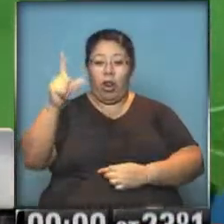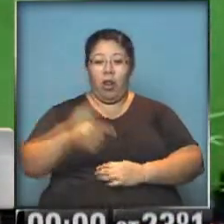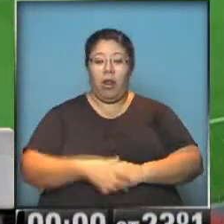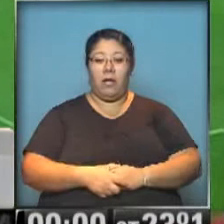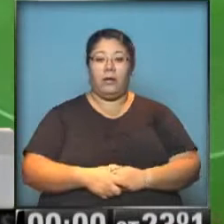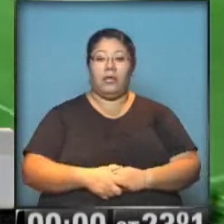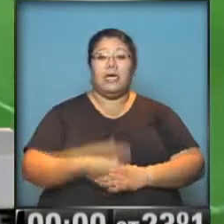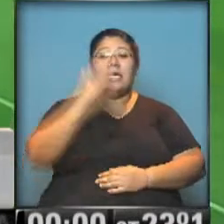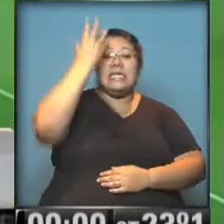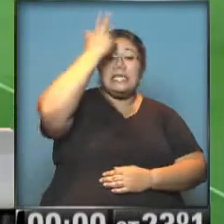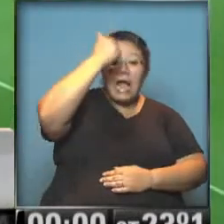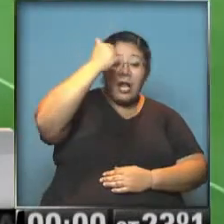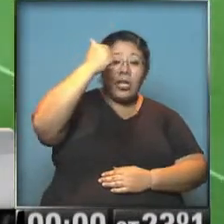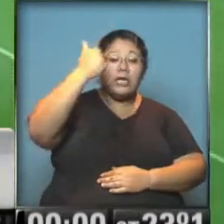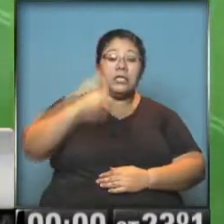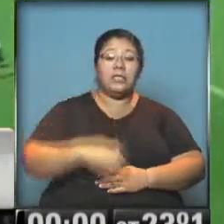y San Lorenzo, que venía